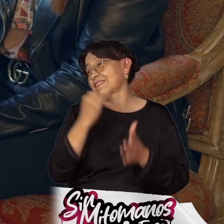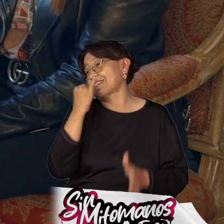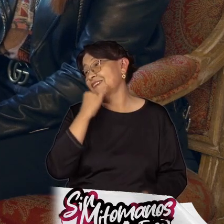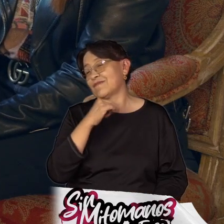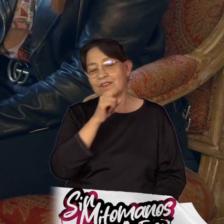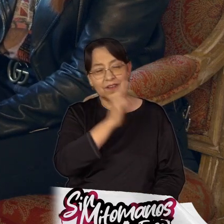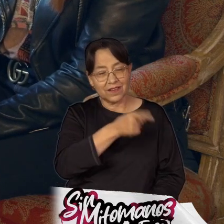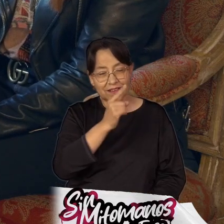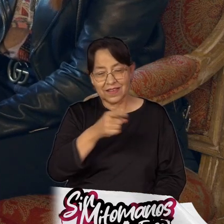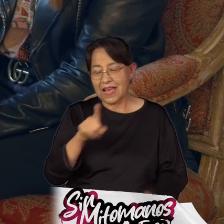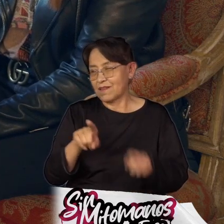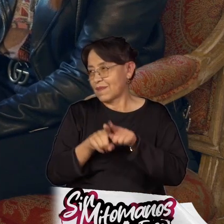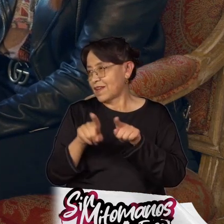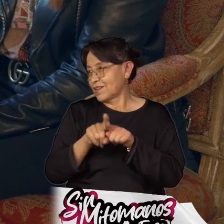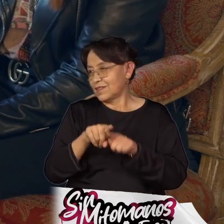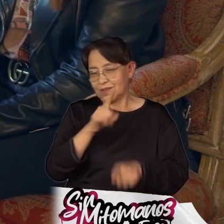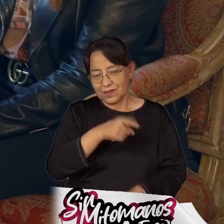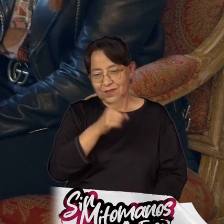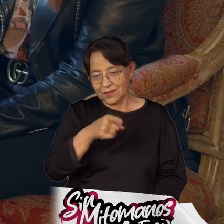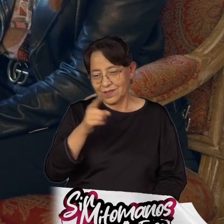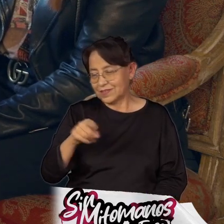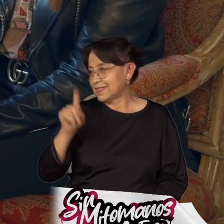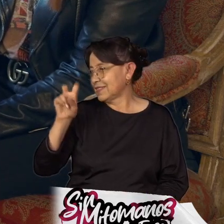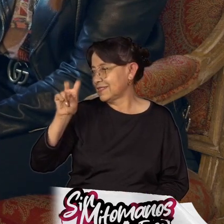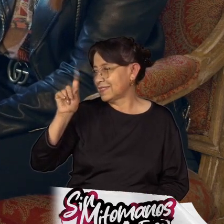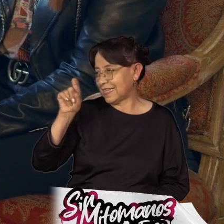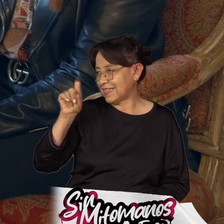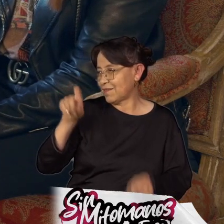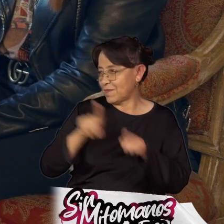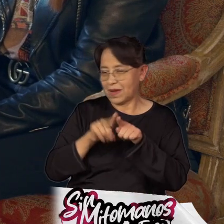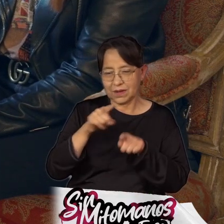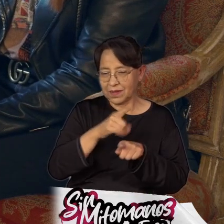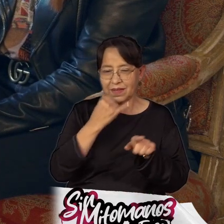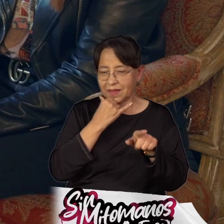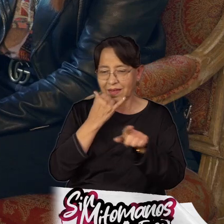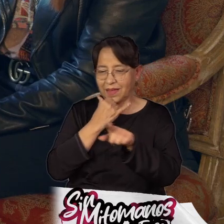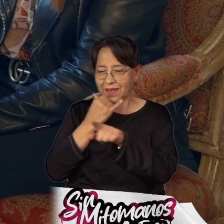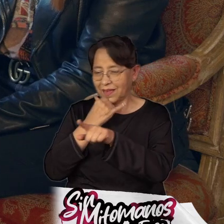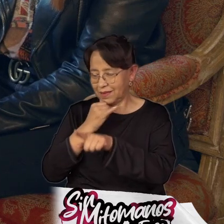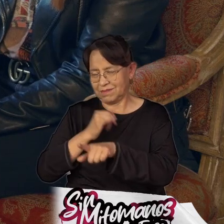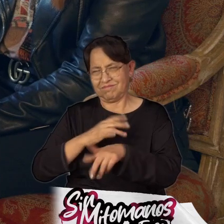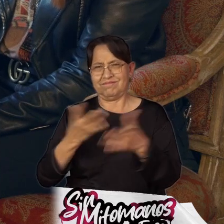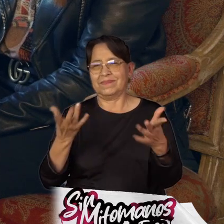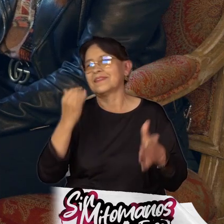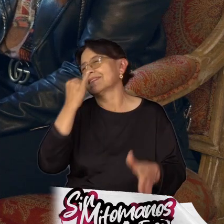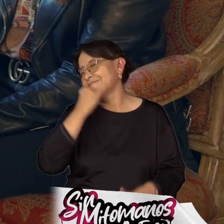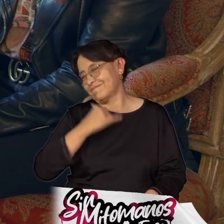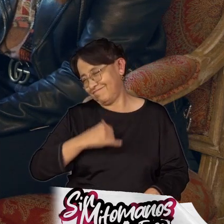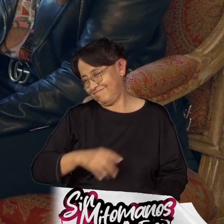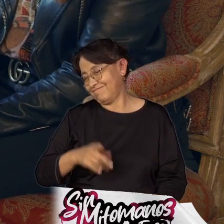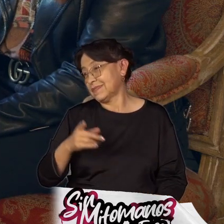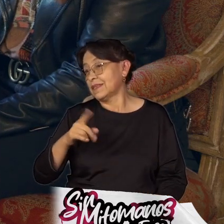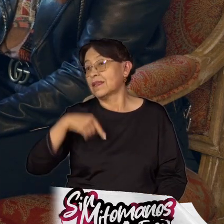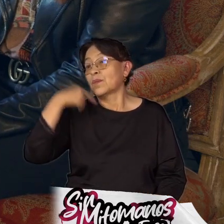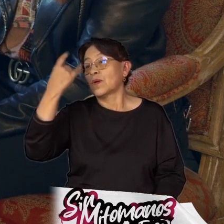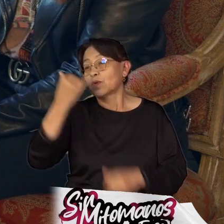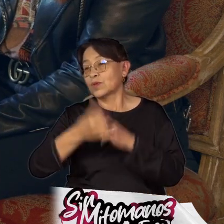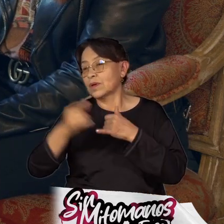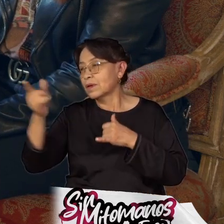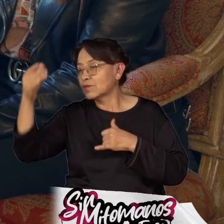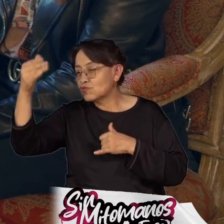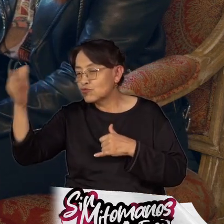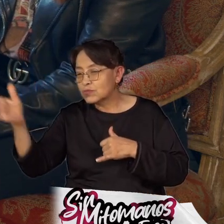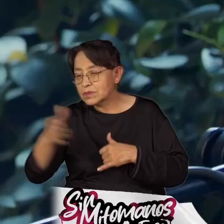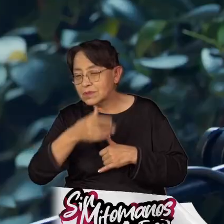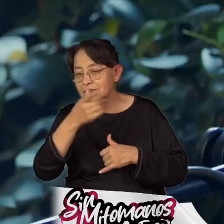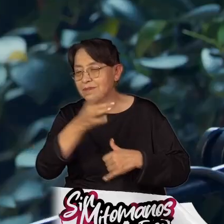6 hermanos para David. Y cuando llegó a David, pudo entender que Dios veía el corazón. Eso nos muestra a nosotros que muchas veces nos